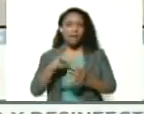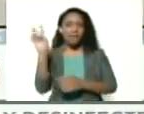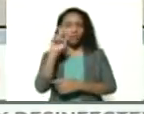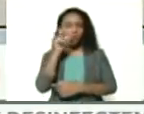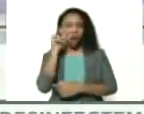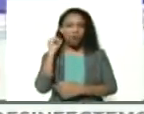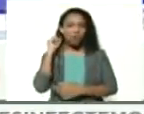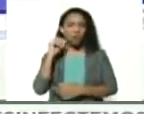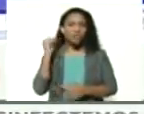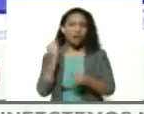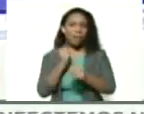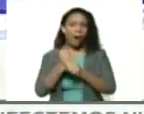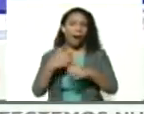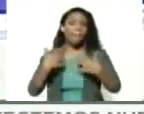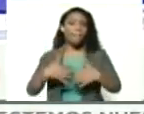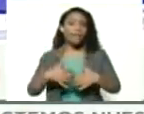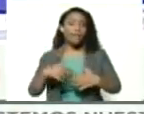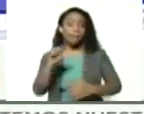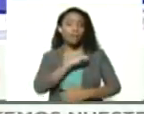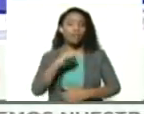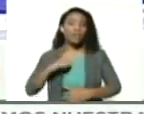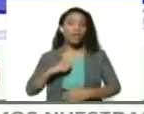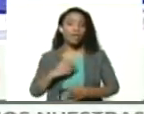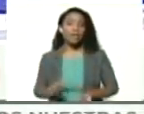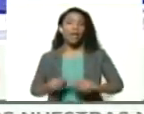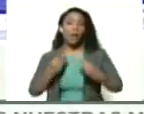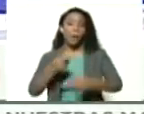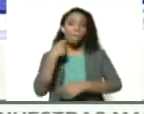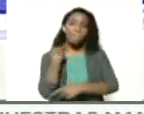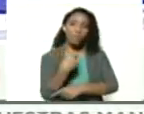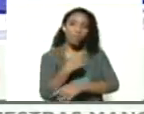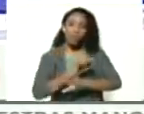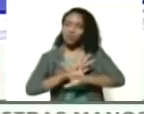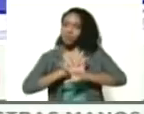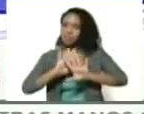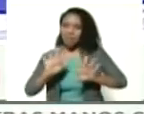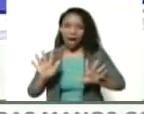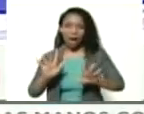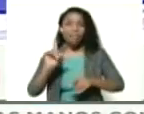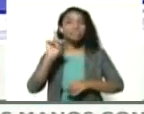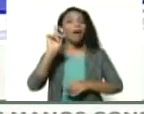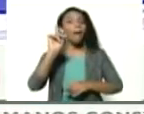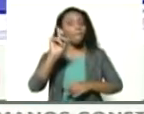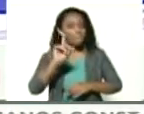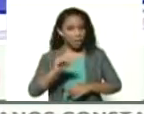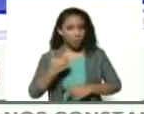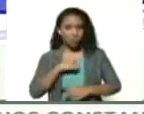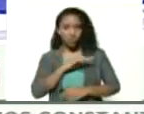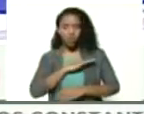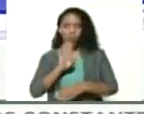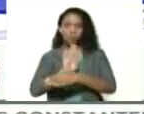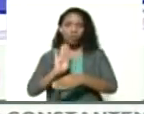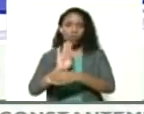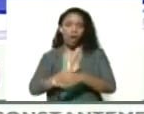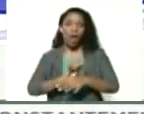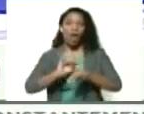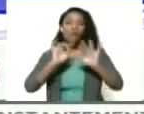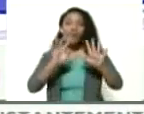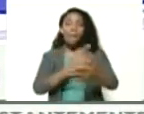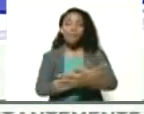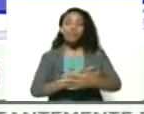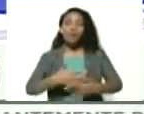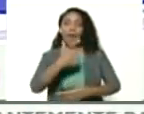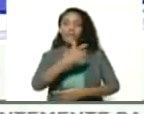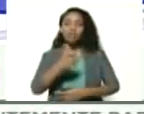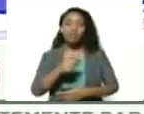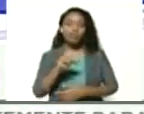trabajan en las empresas privadas, se les ha depositado ya. También estamos protegiendo a los 9 millones de